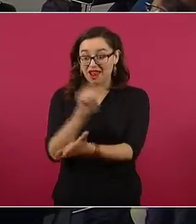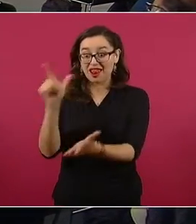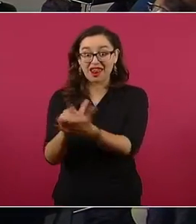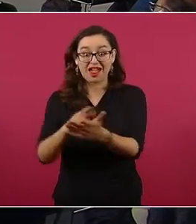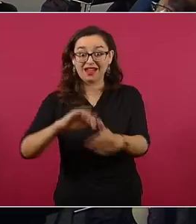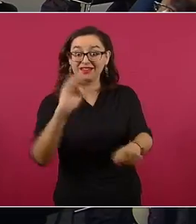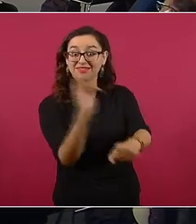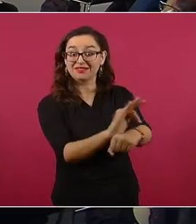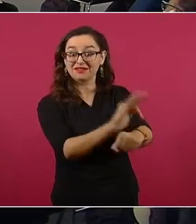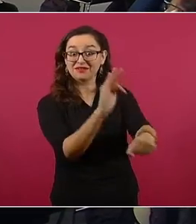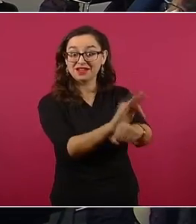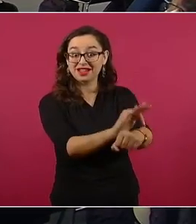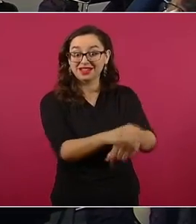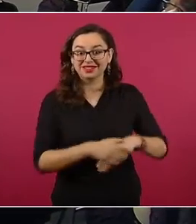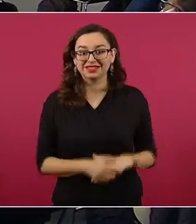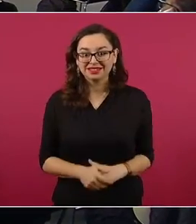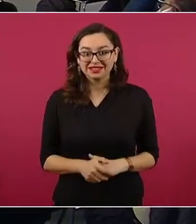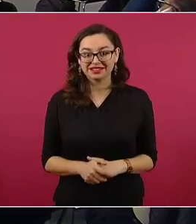tener